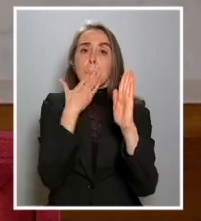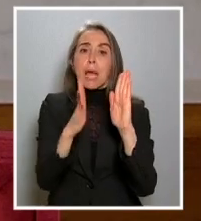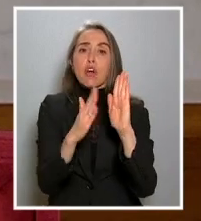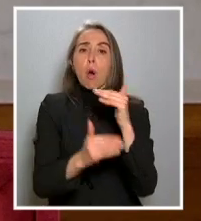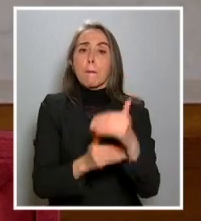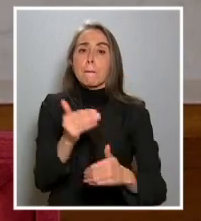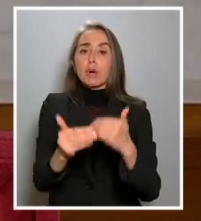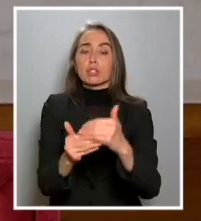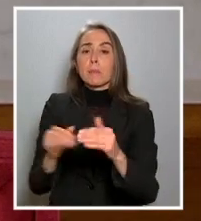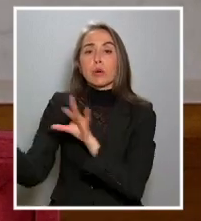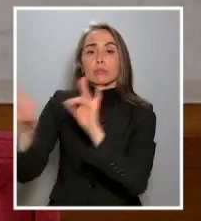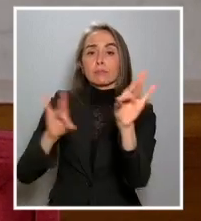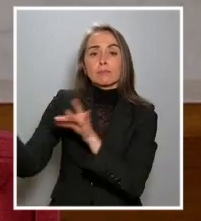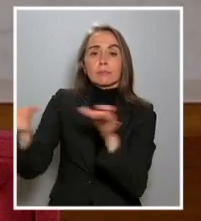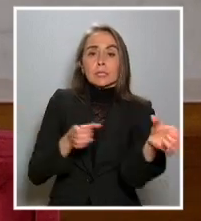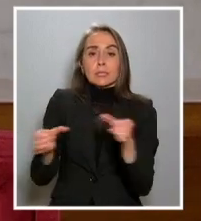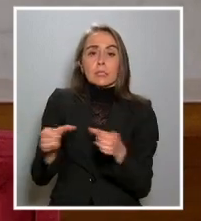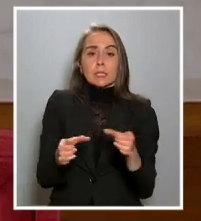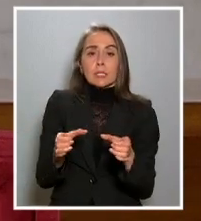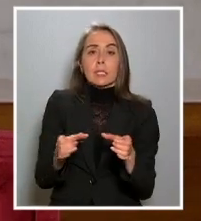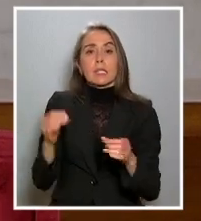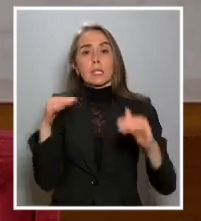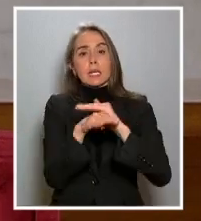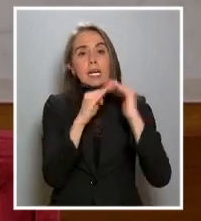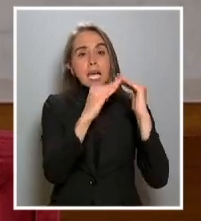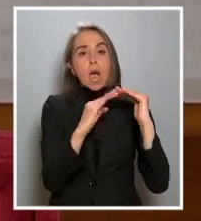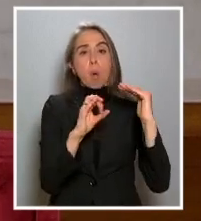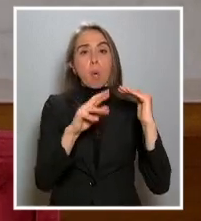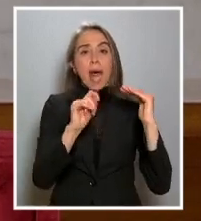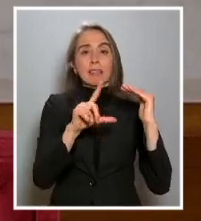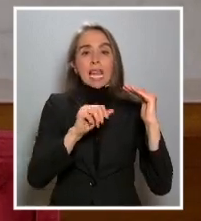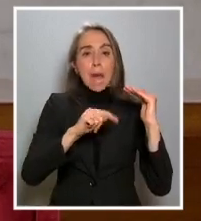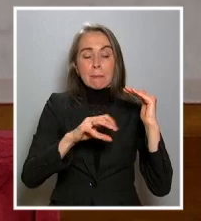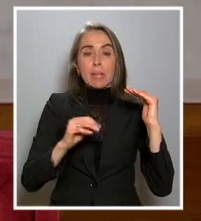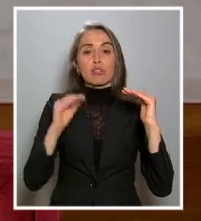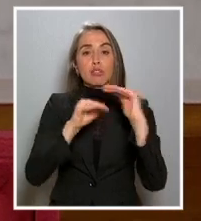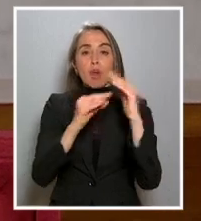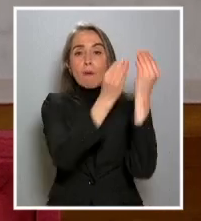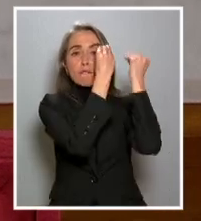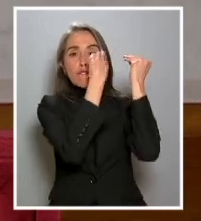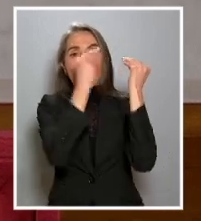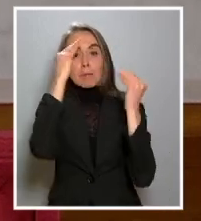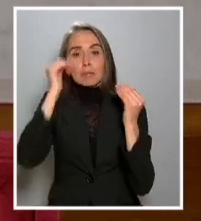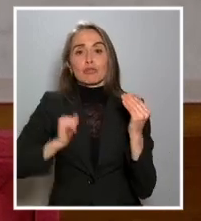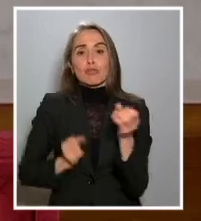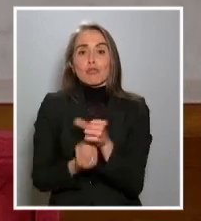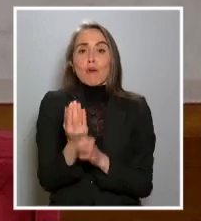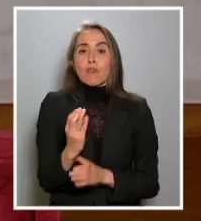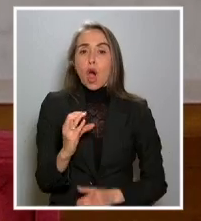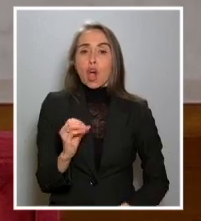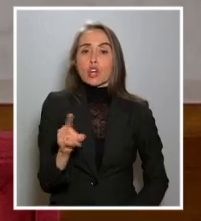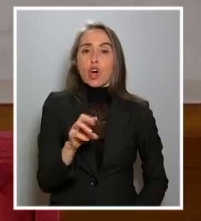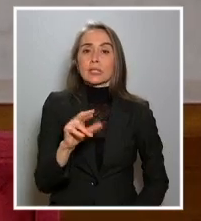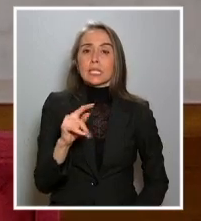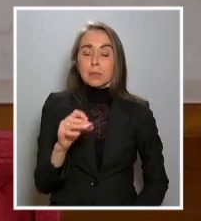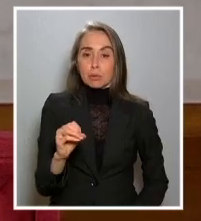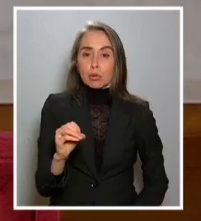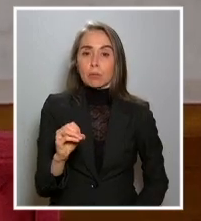los procedimientos de reclutamiento, selección, acuartelamiento y formación de conscriptos.